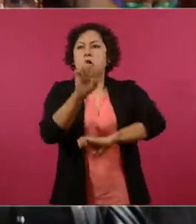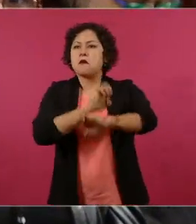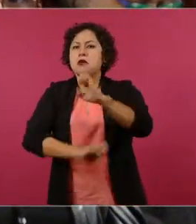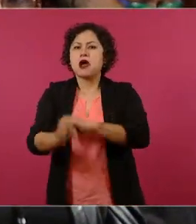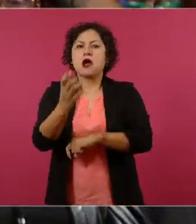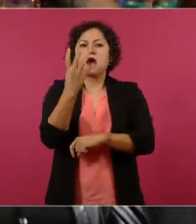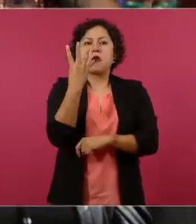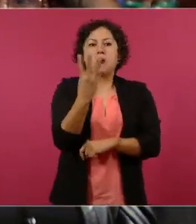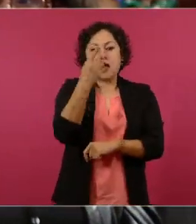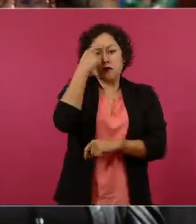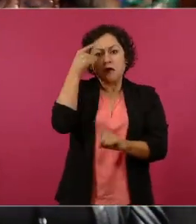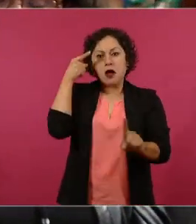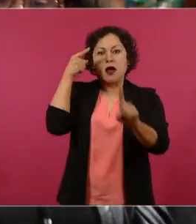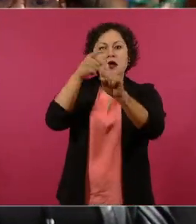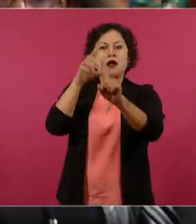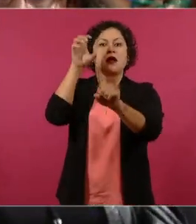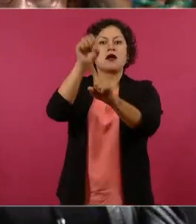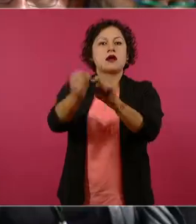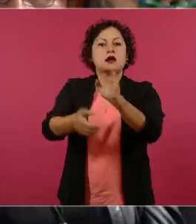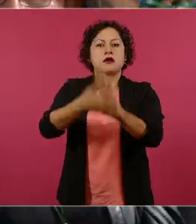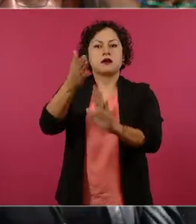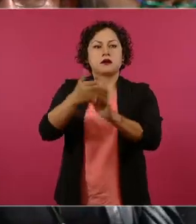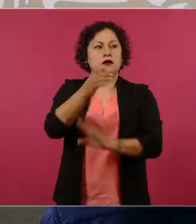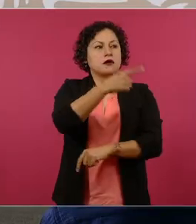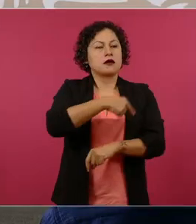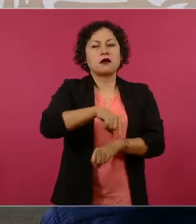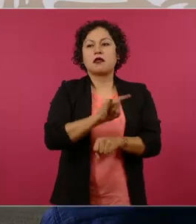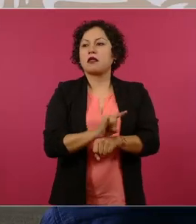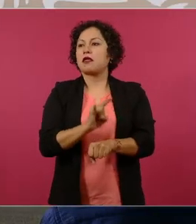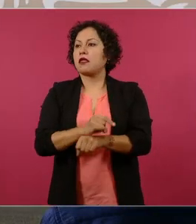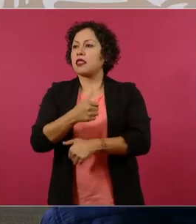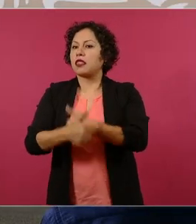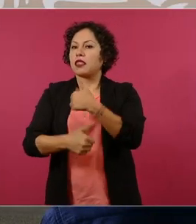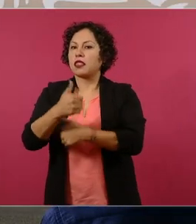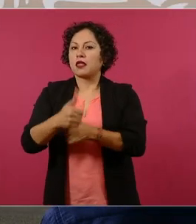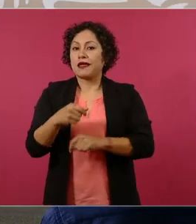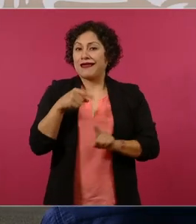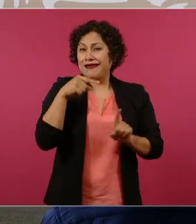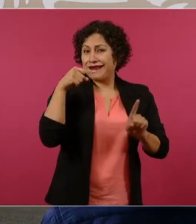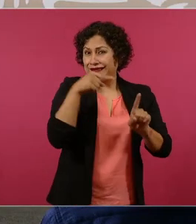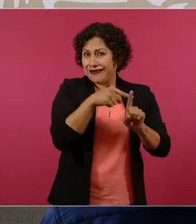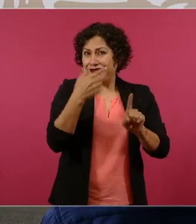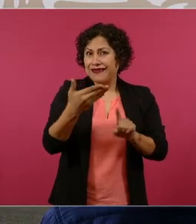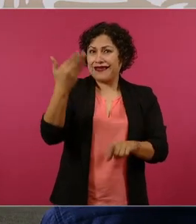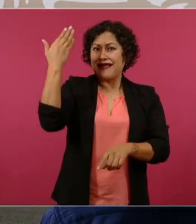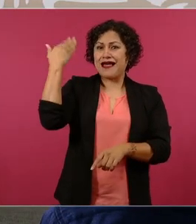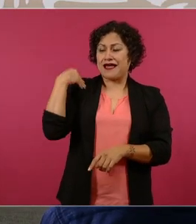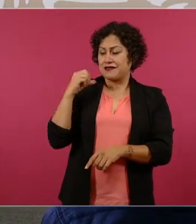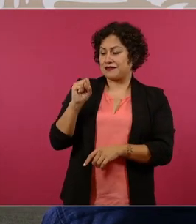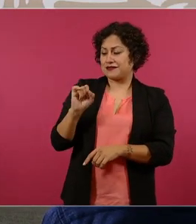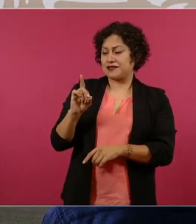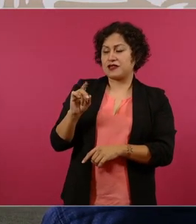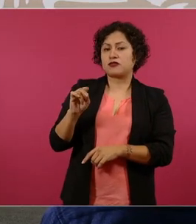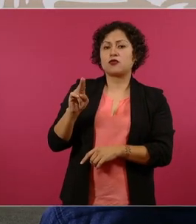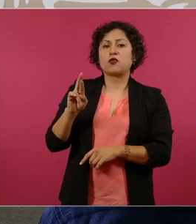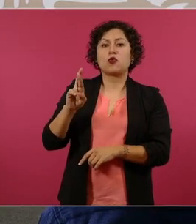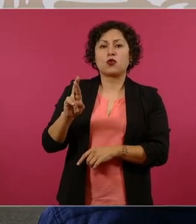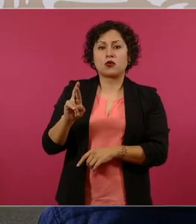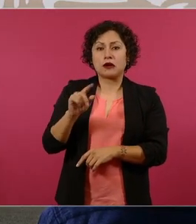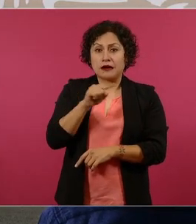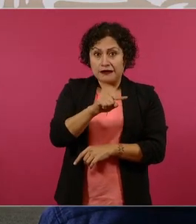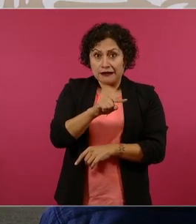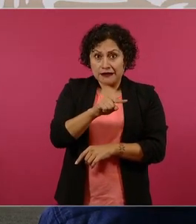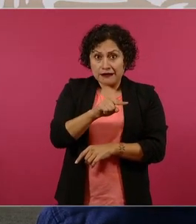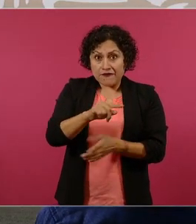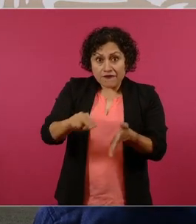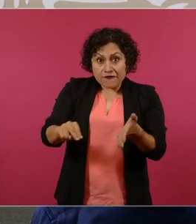nosotros por esta obra y é siendo siendo titular de sidur con durazo firmó